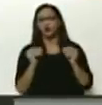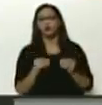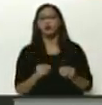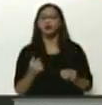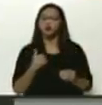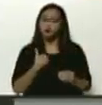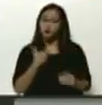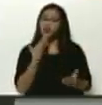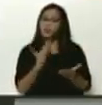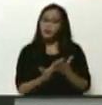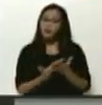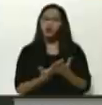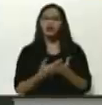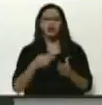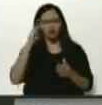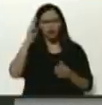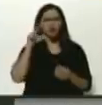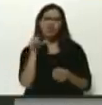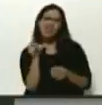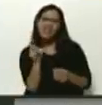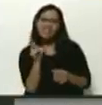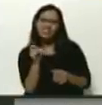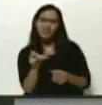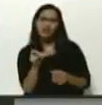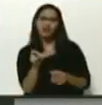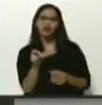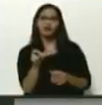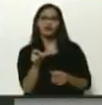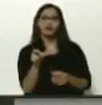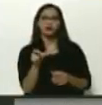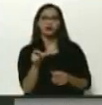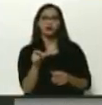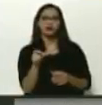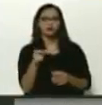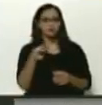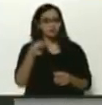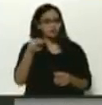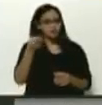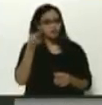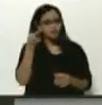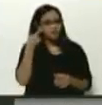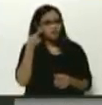razón critican, no pierdan de vista